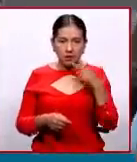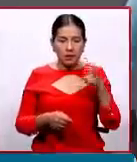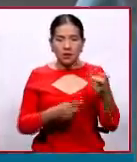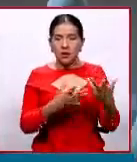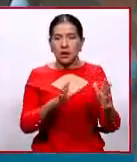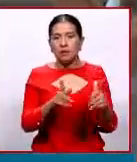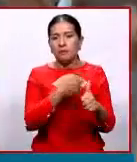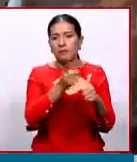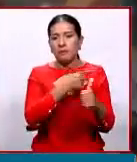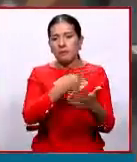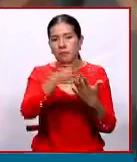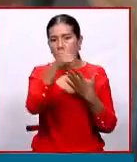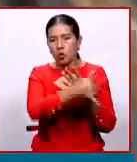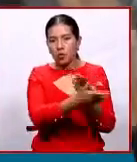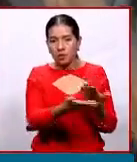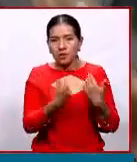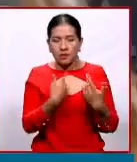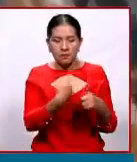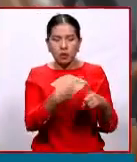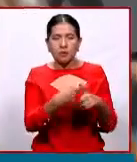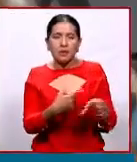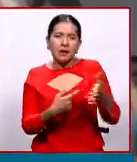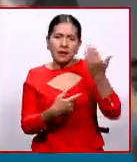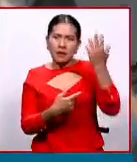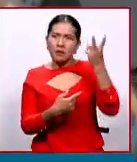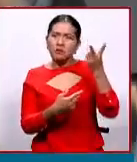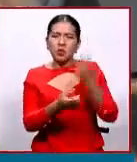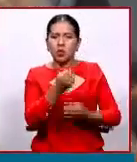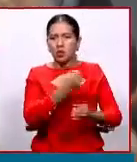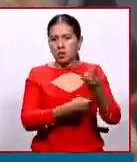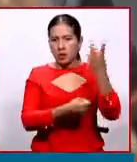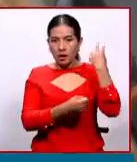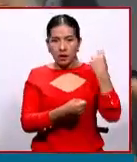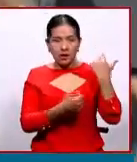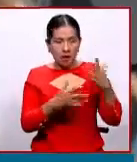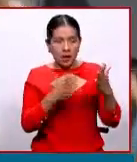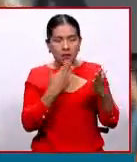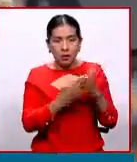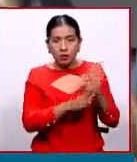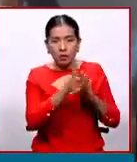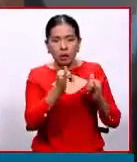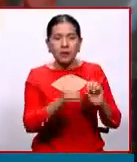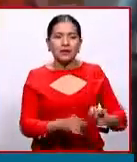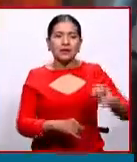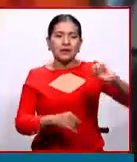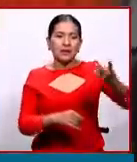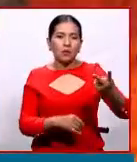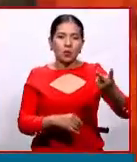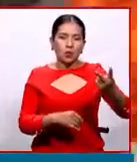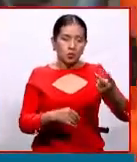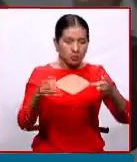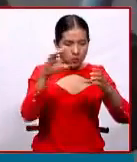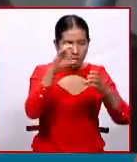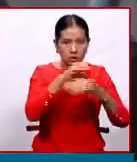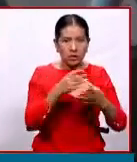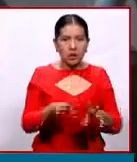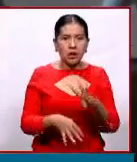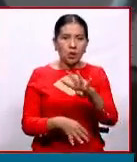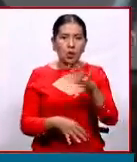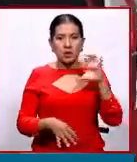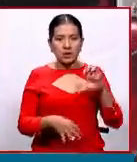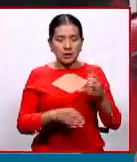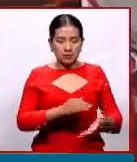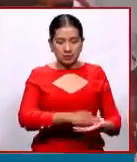primer proyecto positivo hace un par de años que ya está en producción. Nos está dando 400 barriles por día